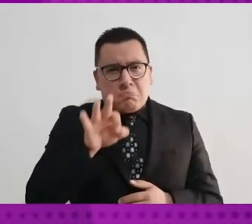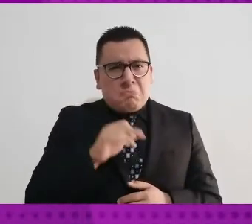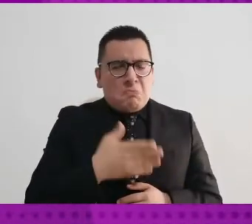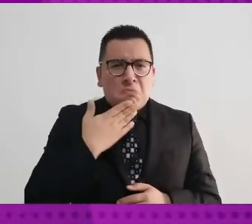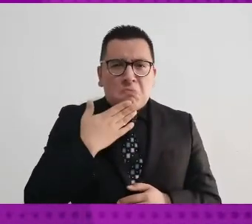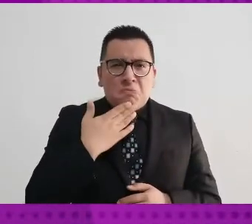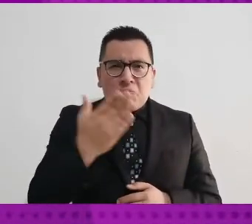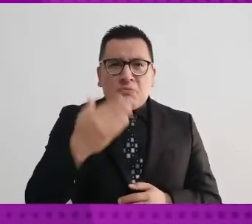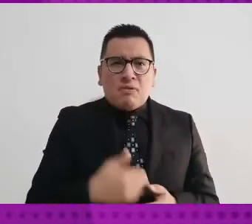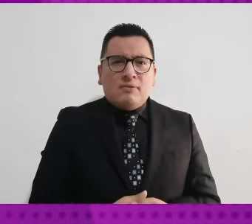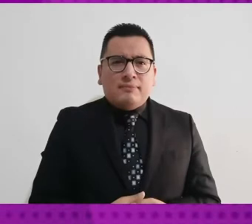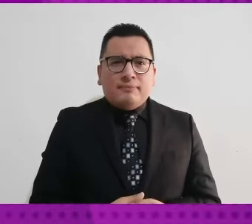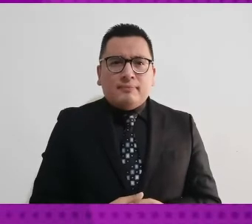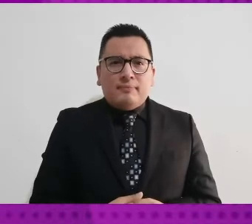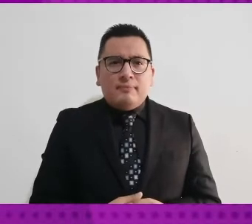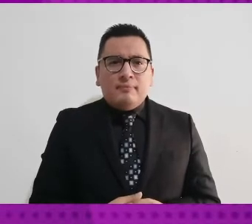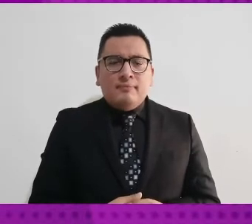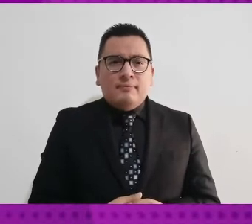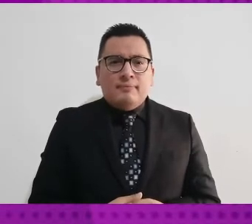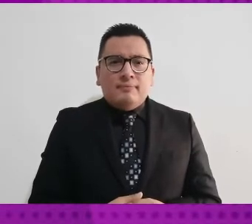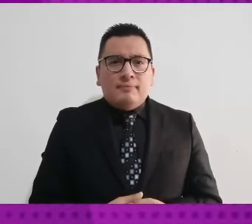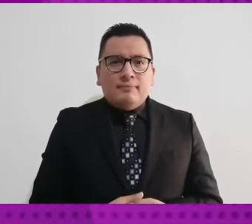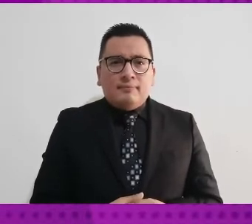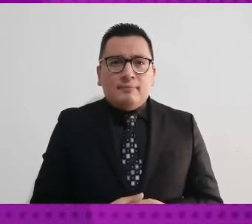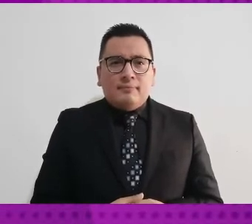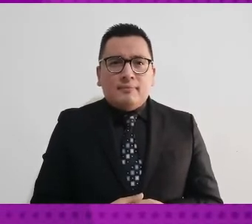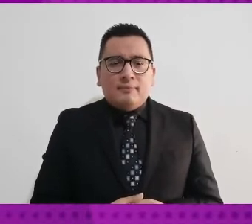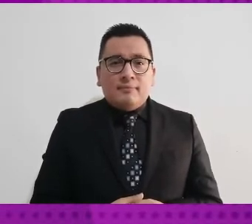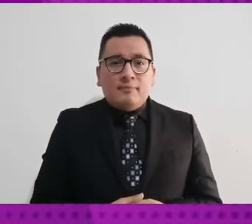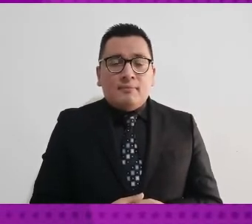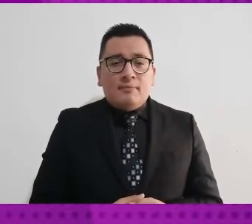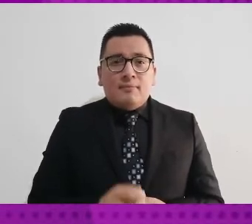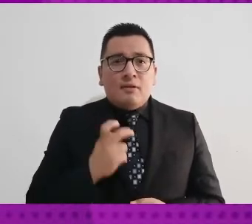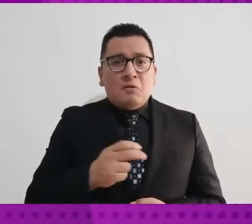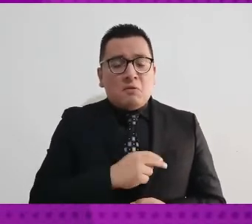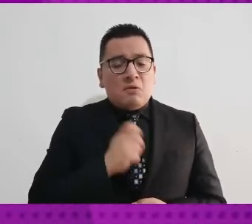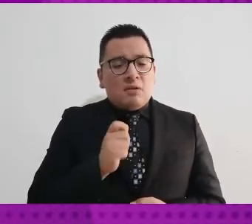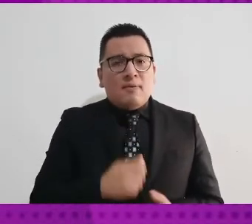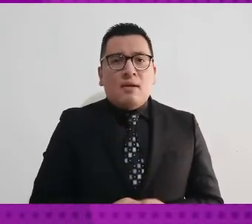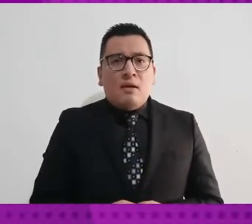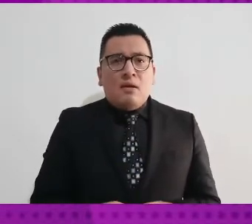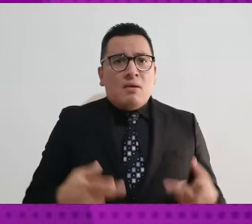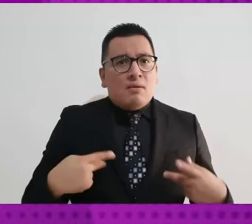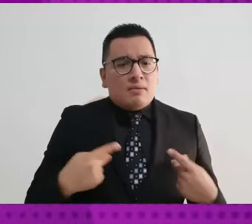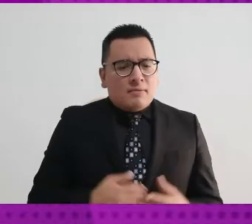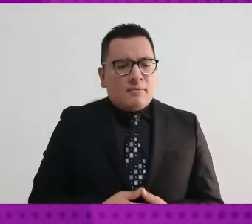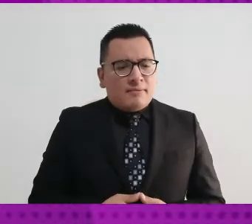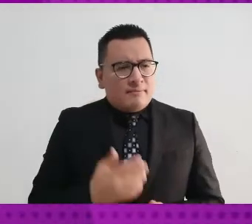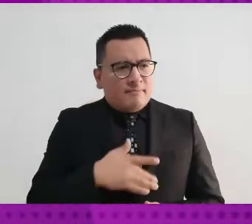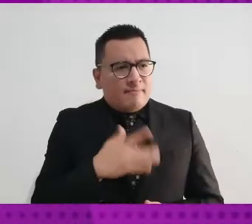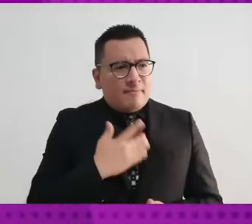porcentaje muy aceptable a las urnas, y pues a demostrar que no están dispuestos y dispuestas